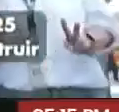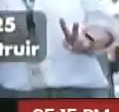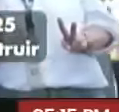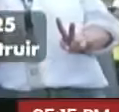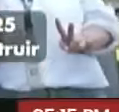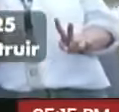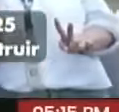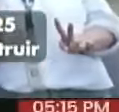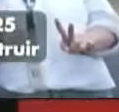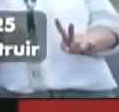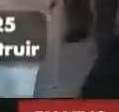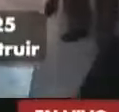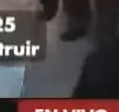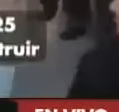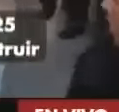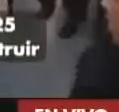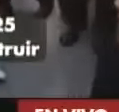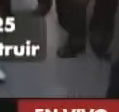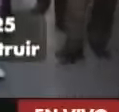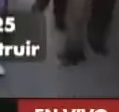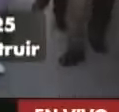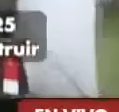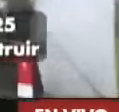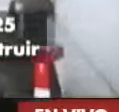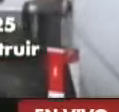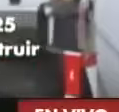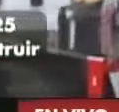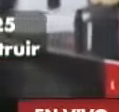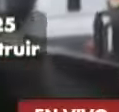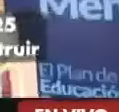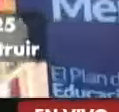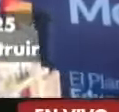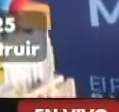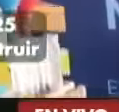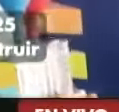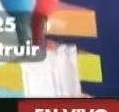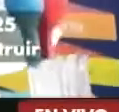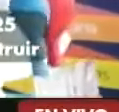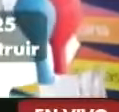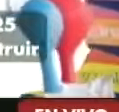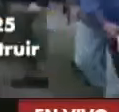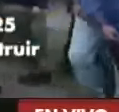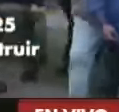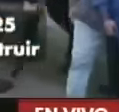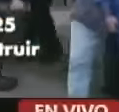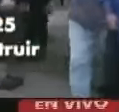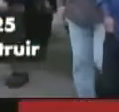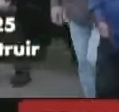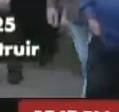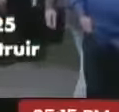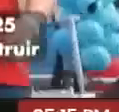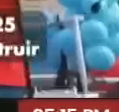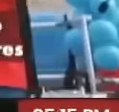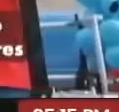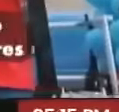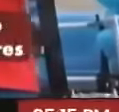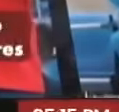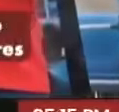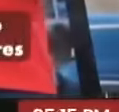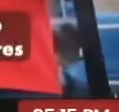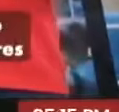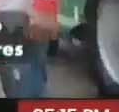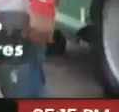Se cumplen 25 años de la nueva época, 25 años de una revolución que vino para construir la